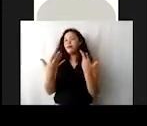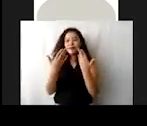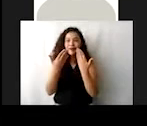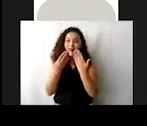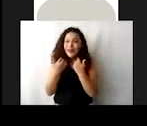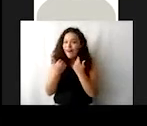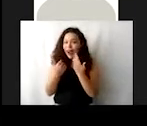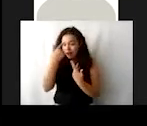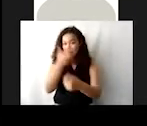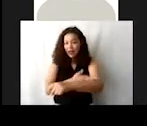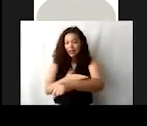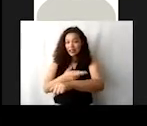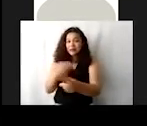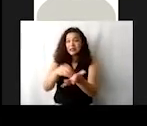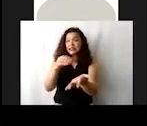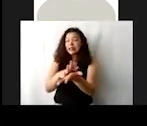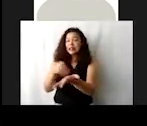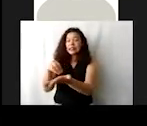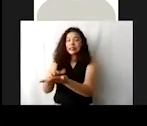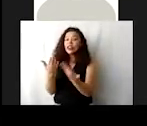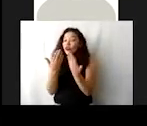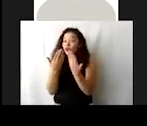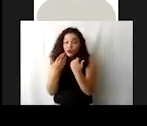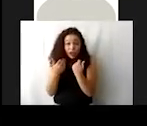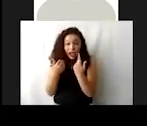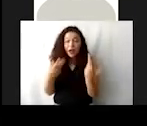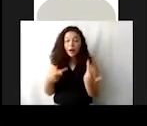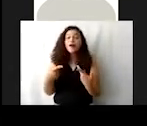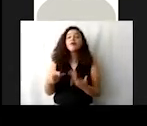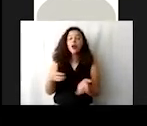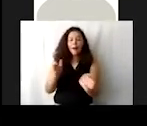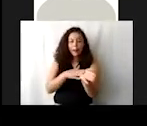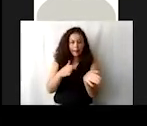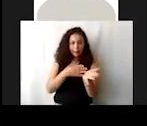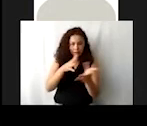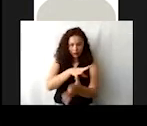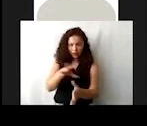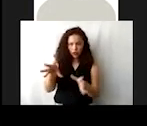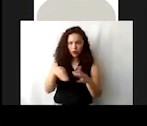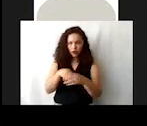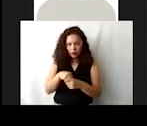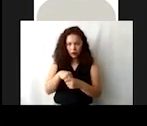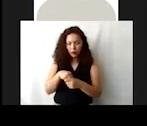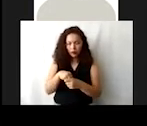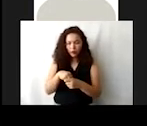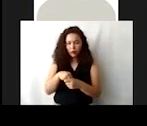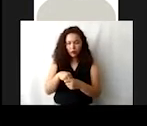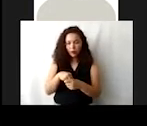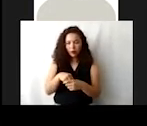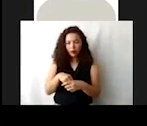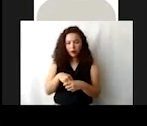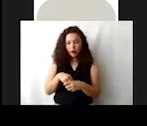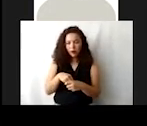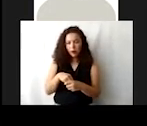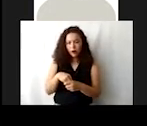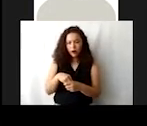determinados trámites, ¿no? Pero hay que acudir con toda la documentación y cuando es